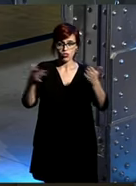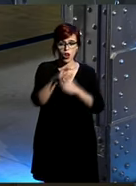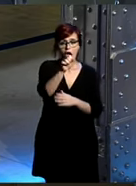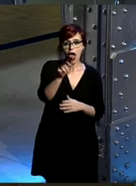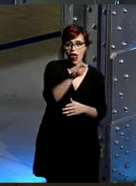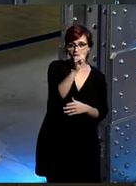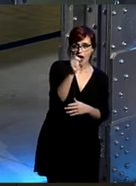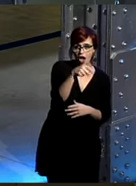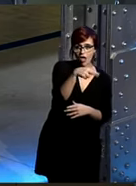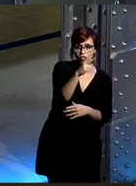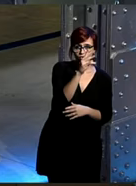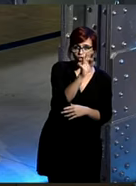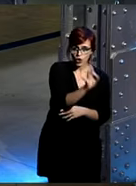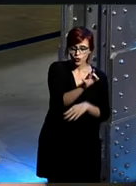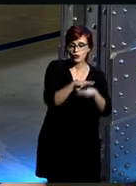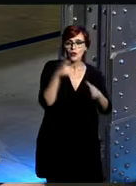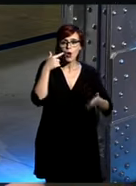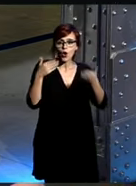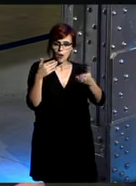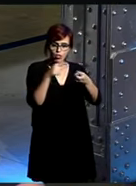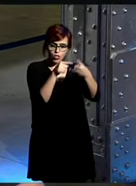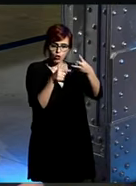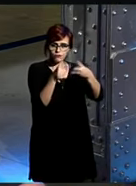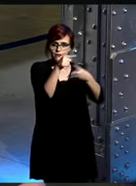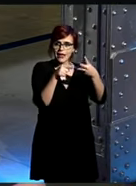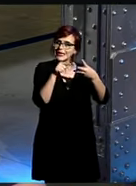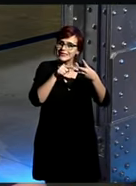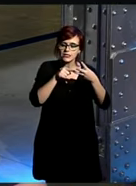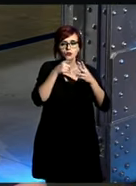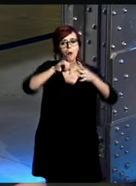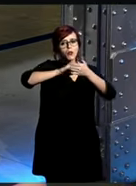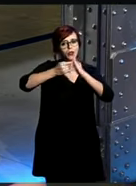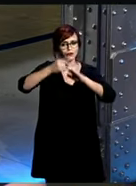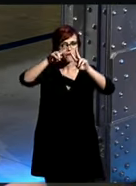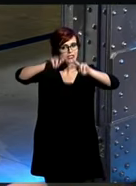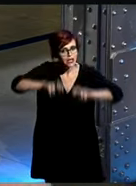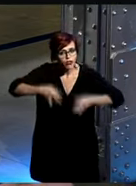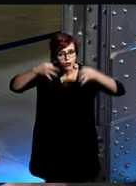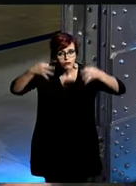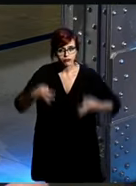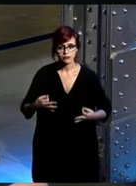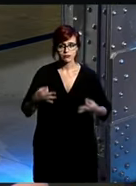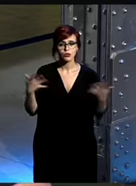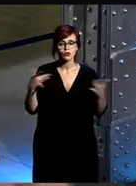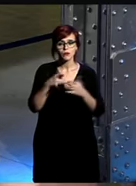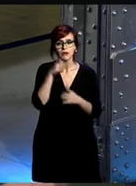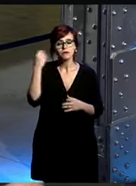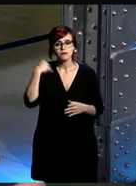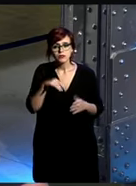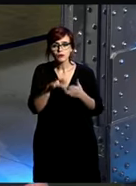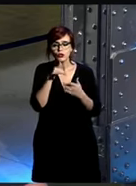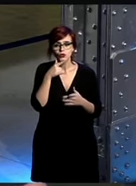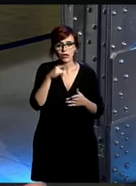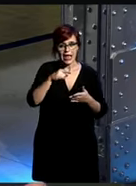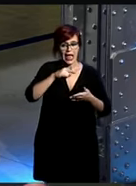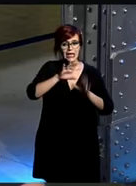Alejandro? Bueno, lo más importante para mí de este libro es que es un proyecto de investigación. Los libros anteriores, o la experiencia de Team Labs, o las experiencias de